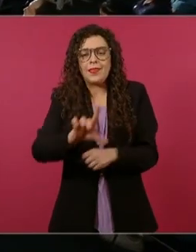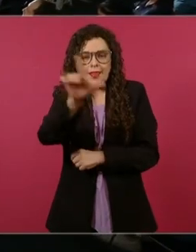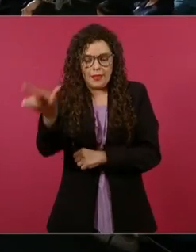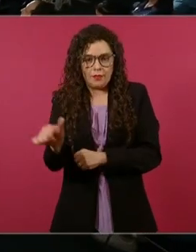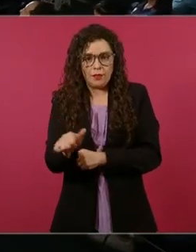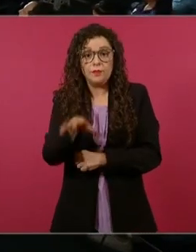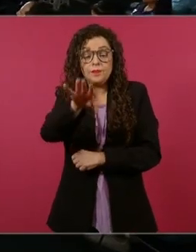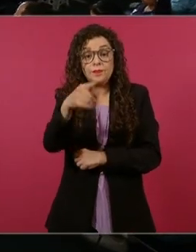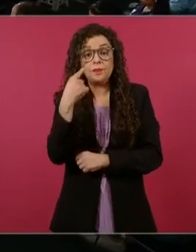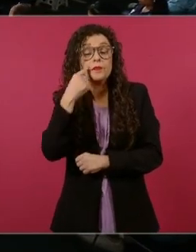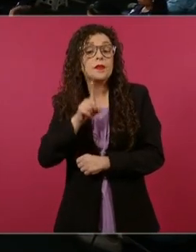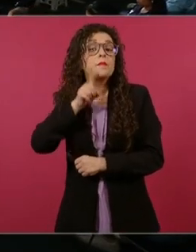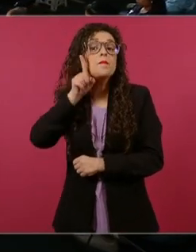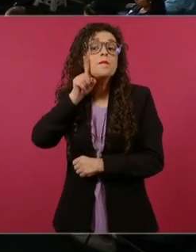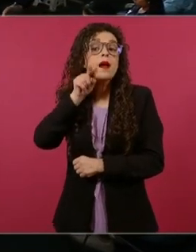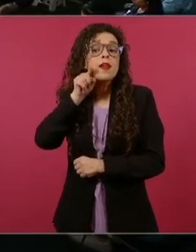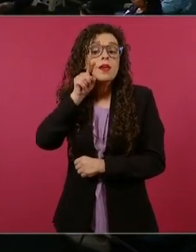Mañana vamos